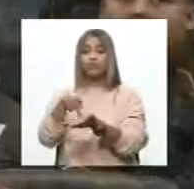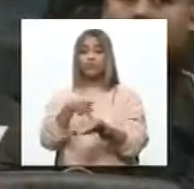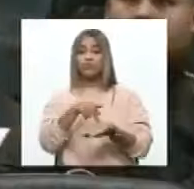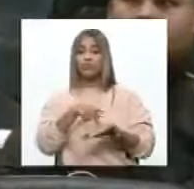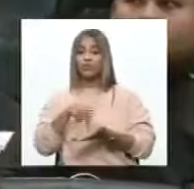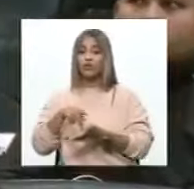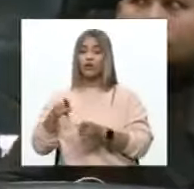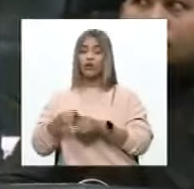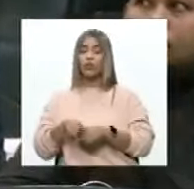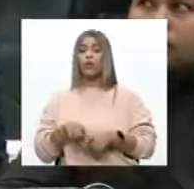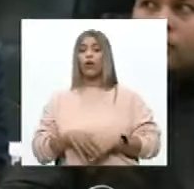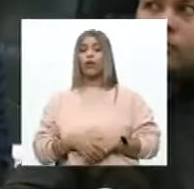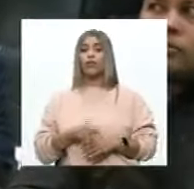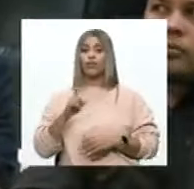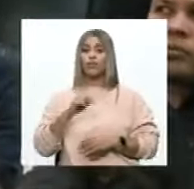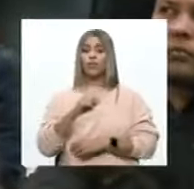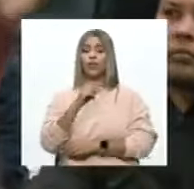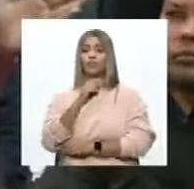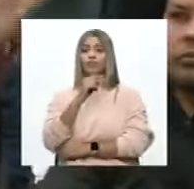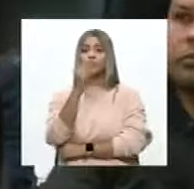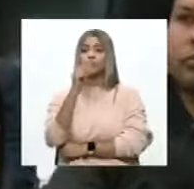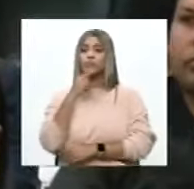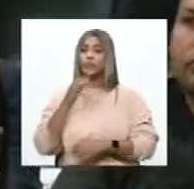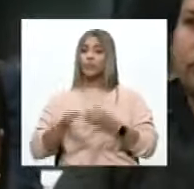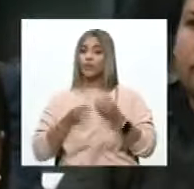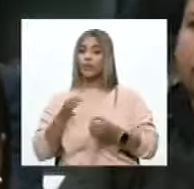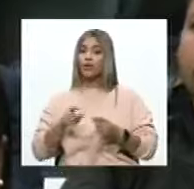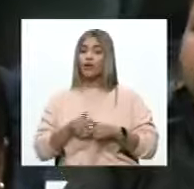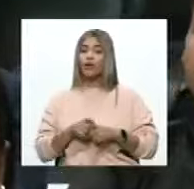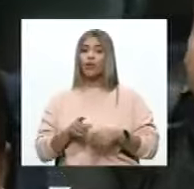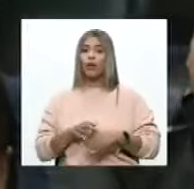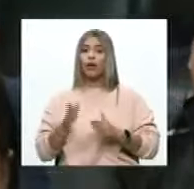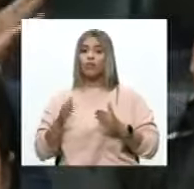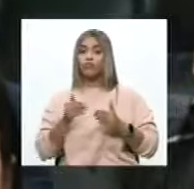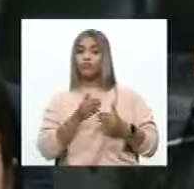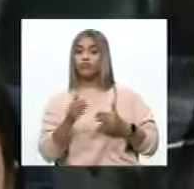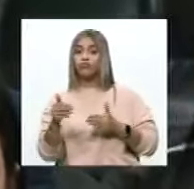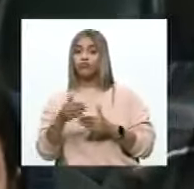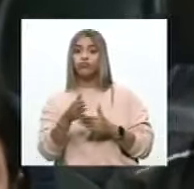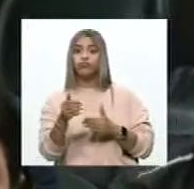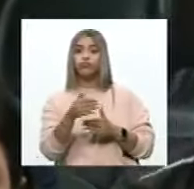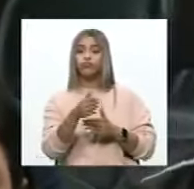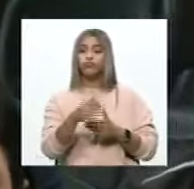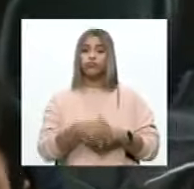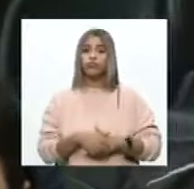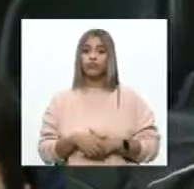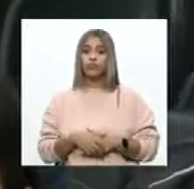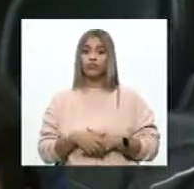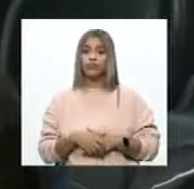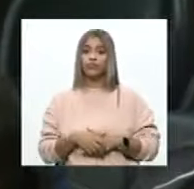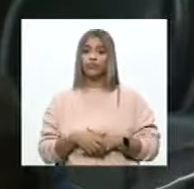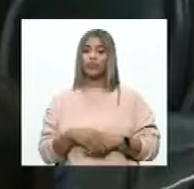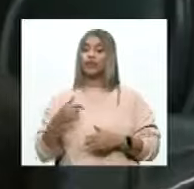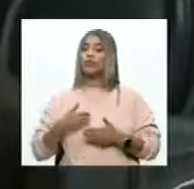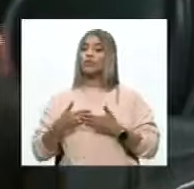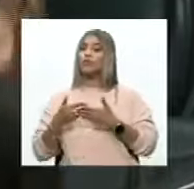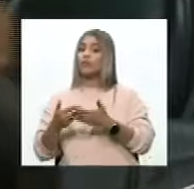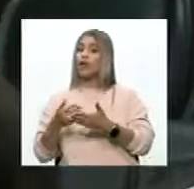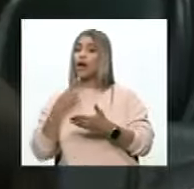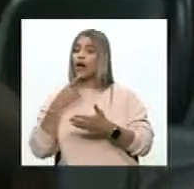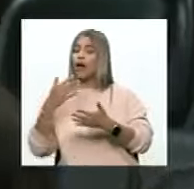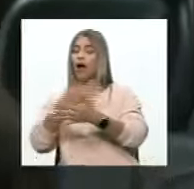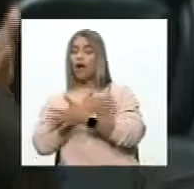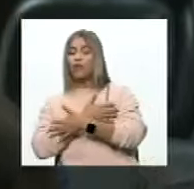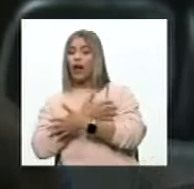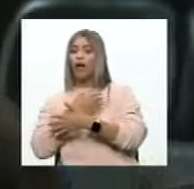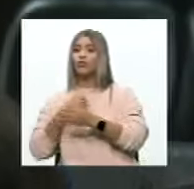a través de cada protocolo o seguridad que burlaba para acercarse a nuestras autoridades y darle su espacio, su